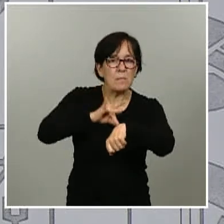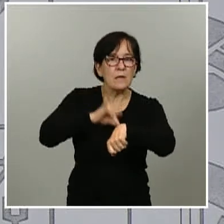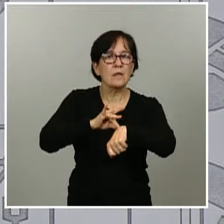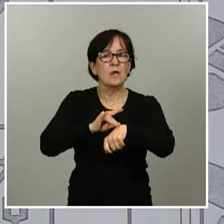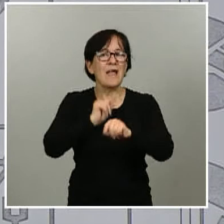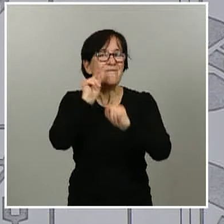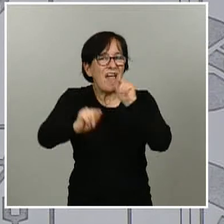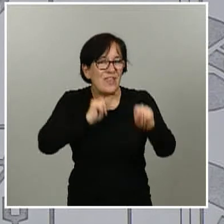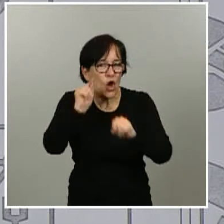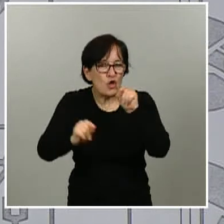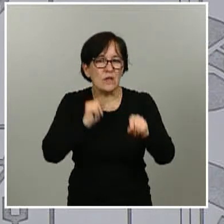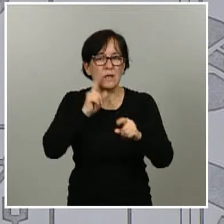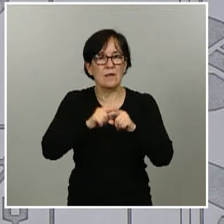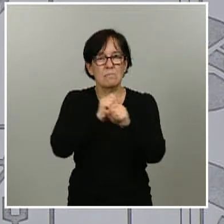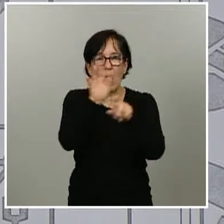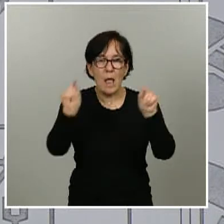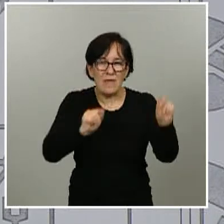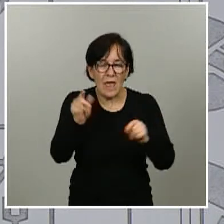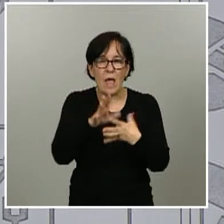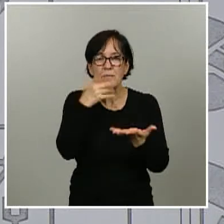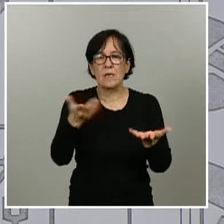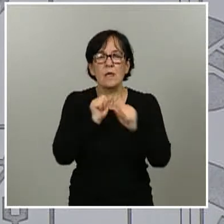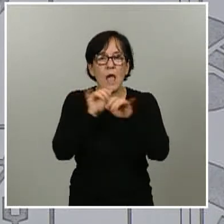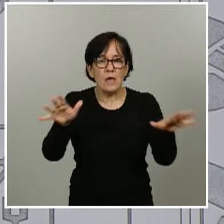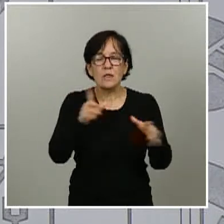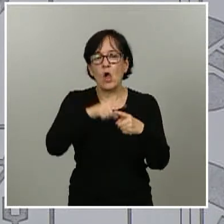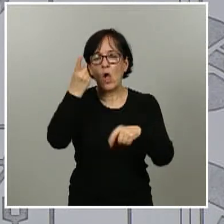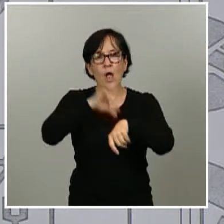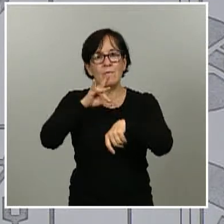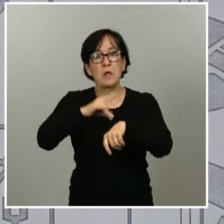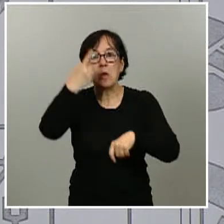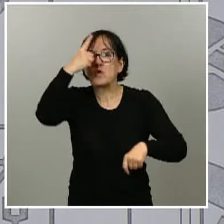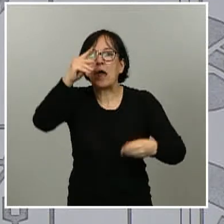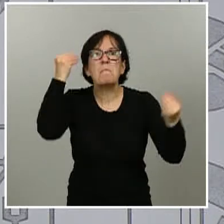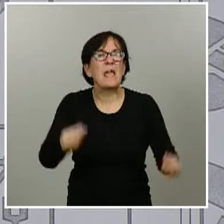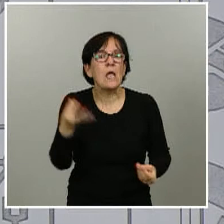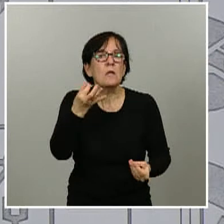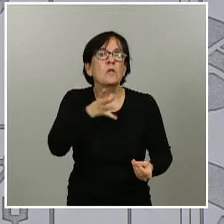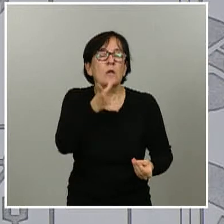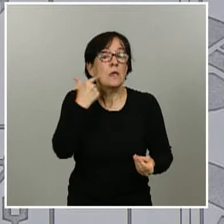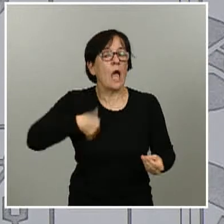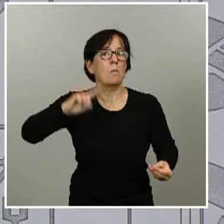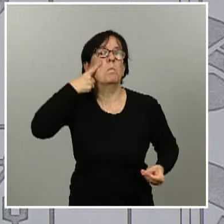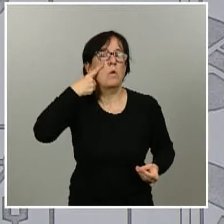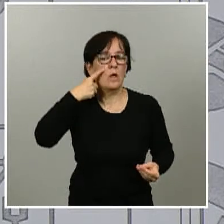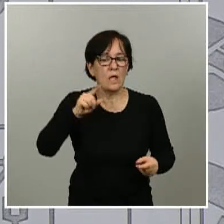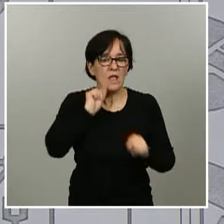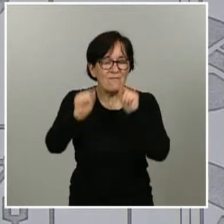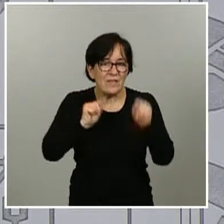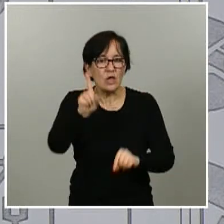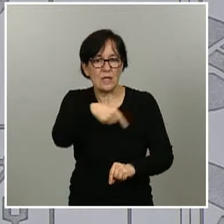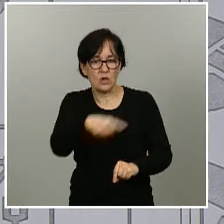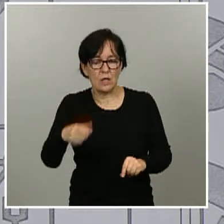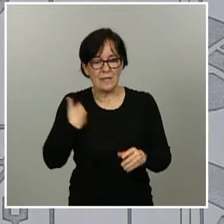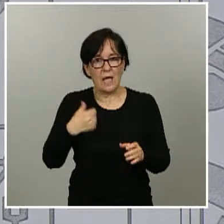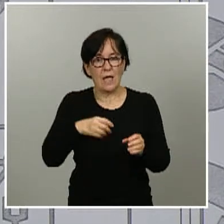infecciosas, pandemias, epidemias o con enfermedades de origen desconocido hasta que se detecta si son infecciosas o no y en ese momento pasarían a la